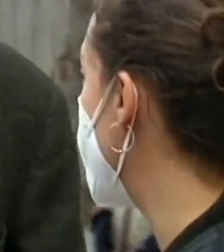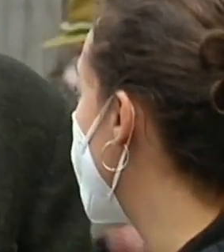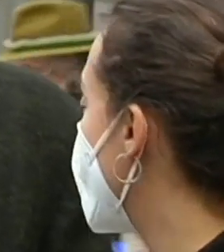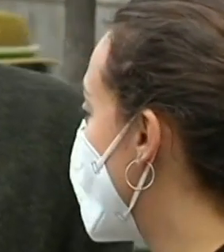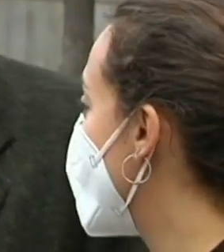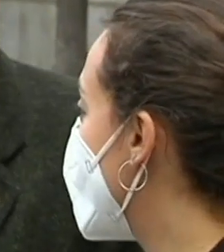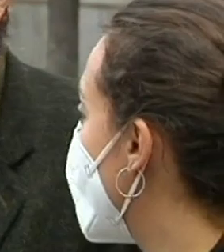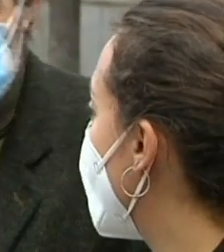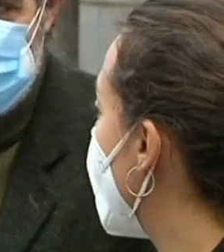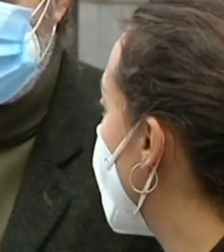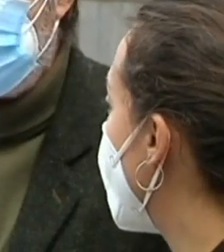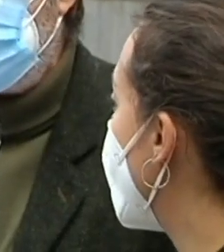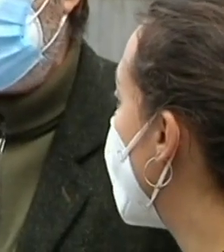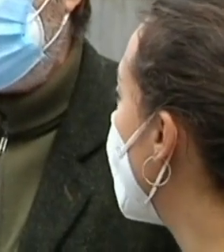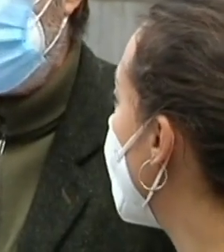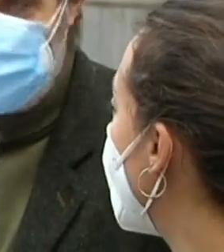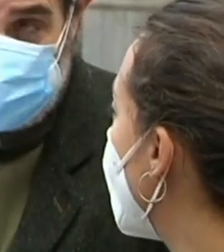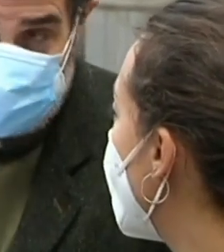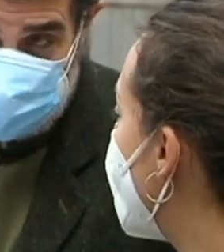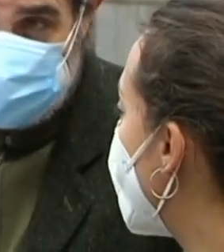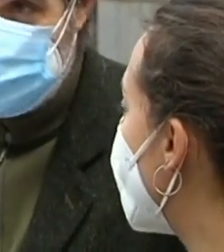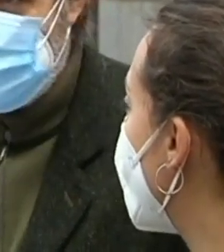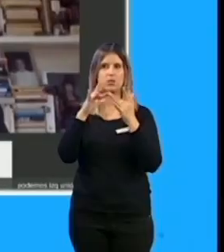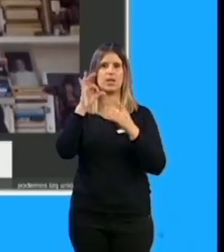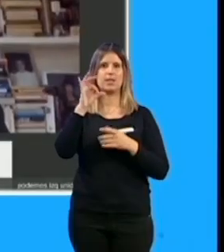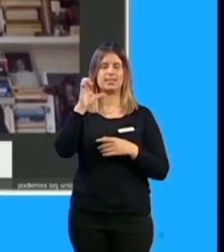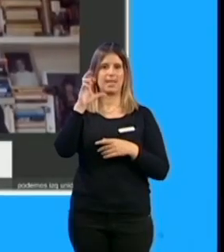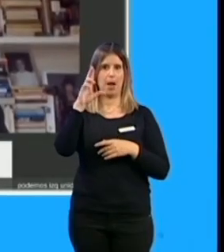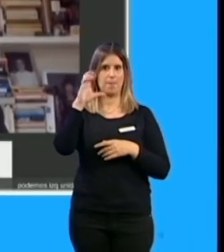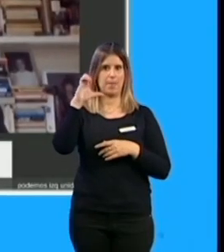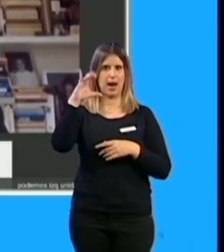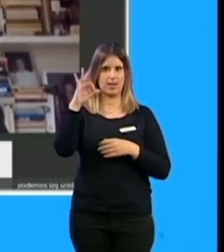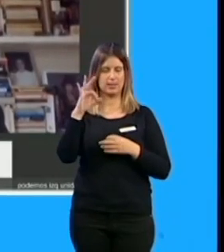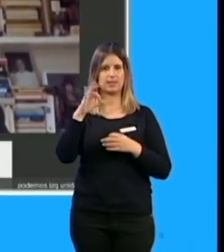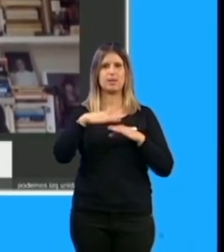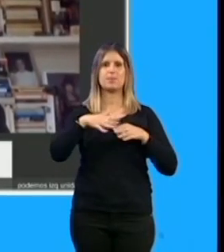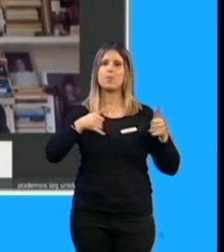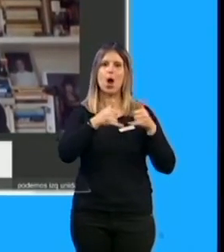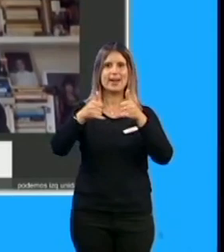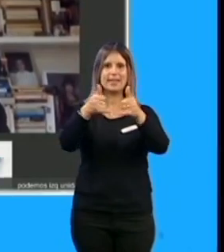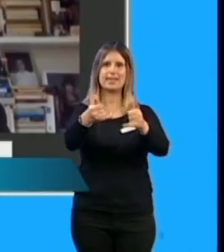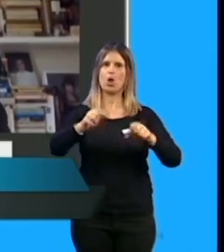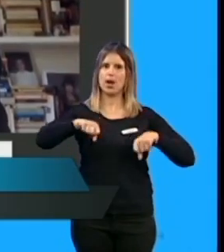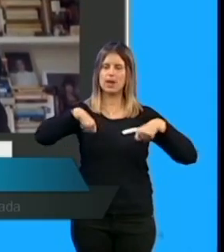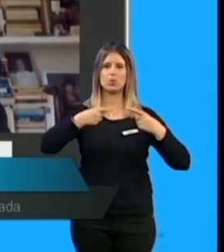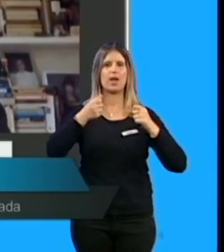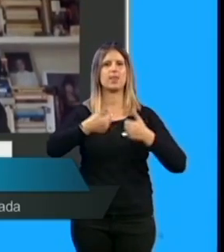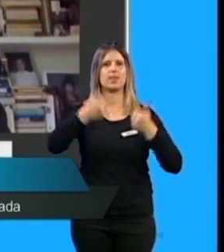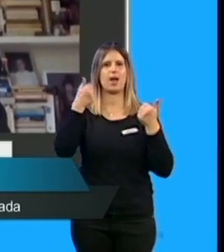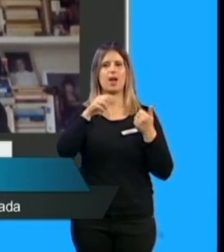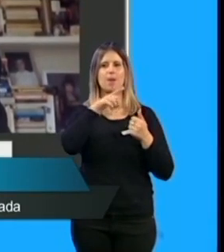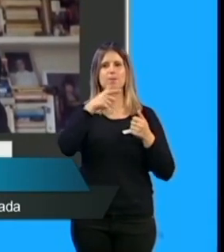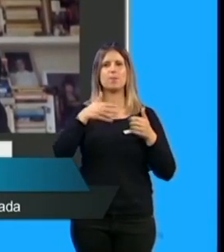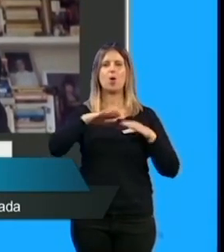junto a Madrid y Barcelona, ha aseverado. Ha planteado las propuestas de su grupo. Renaturalicemos los cauces de los ríos, reforestemos las